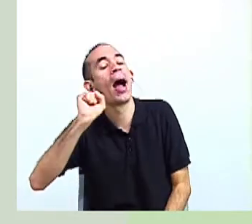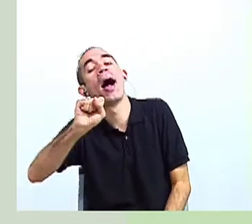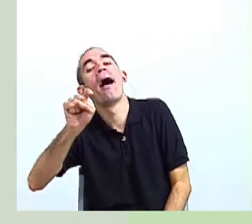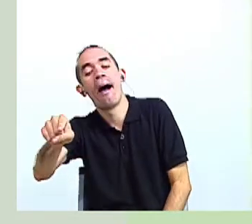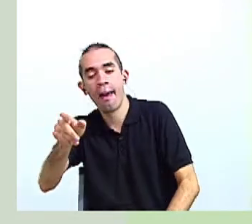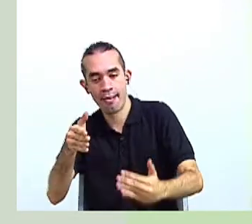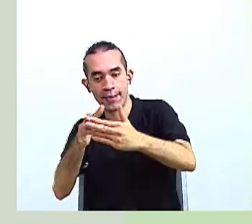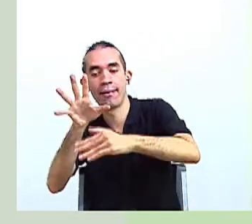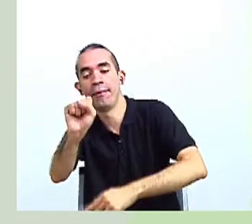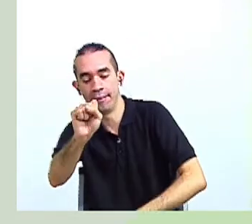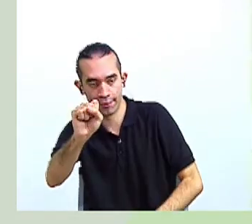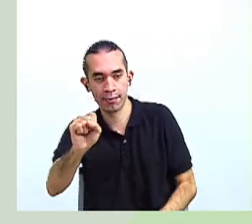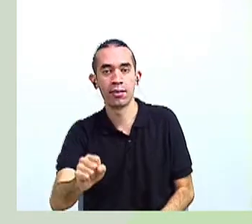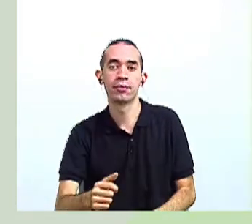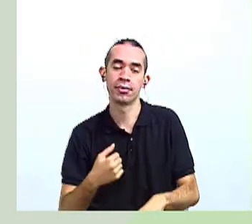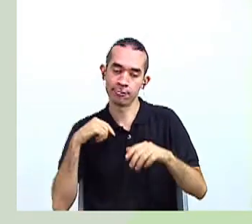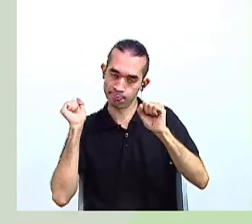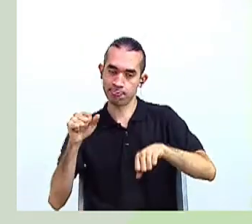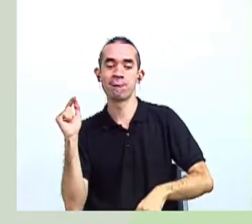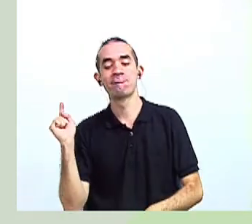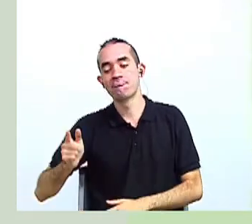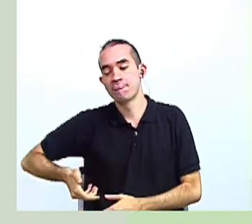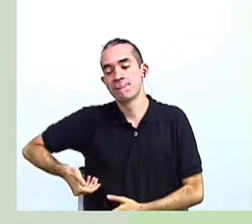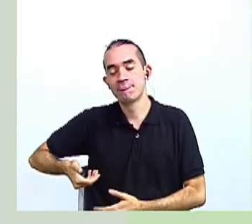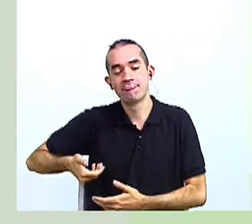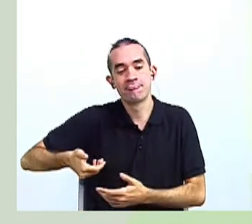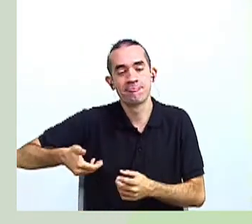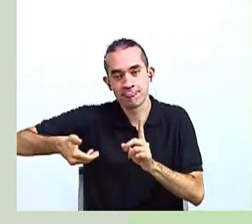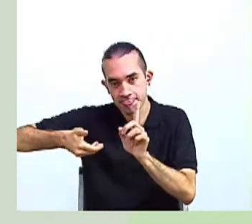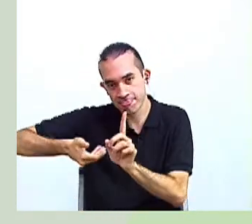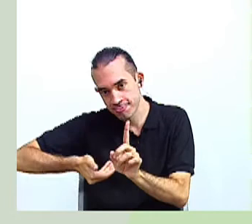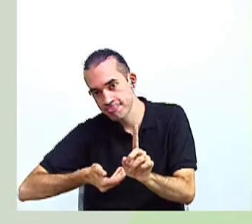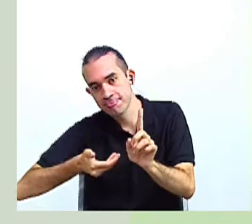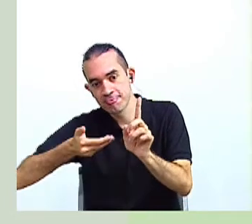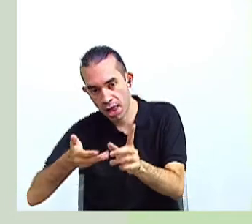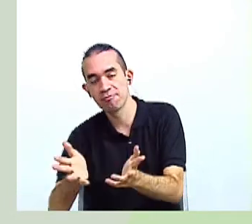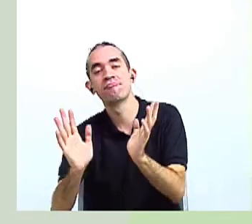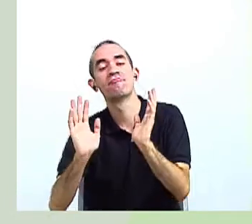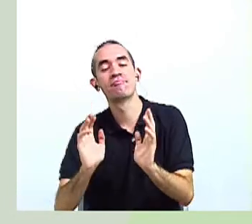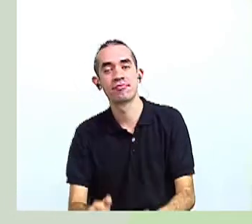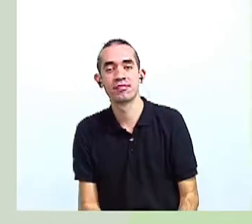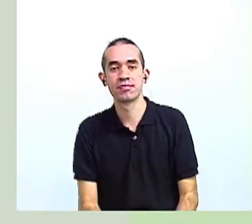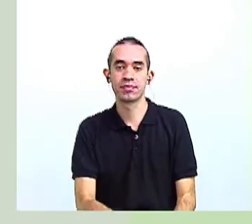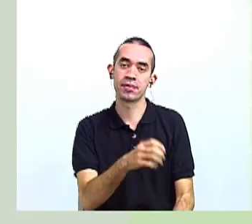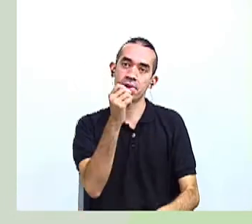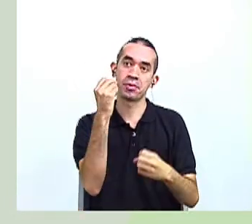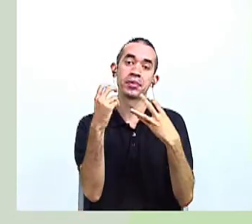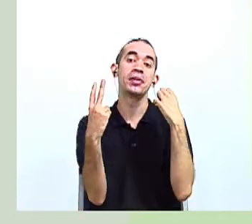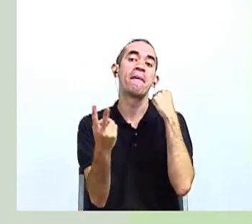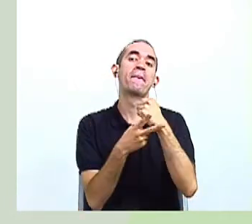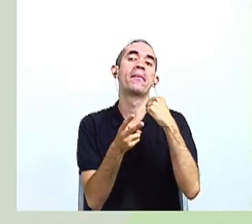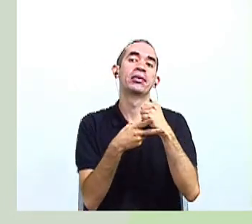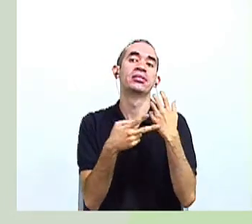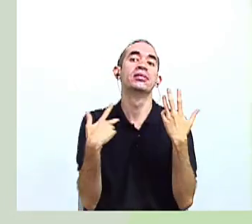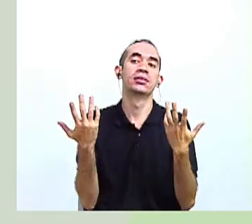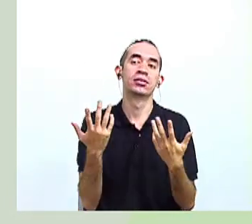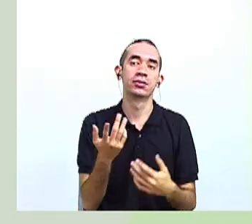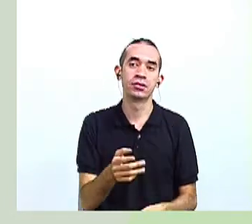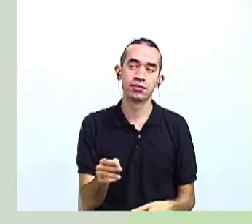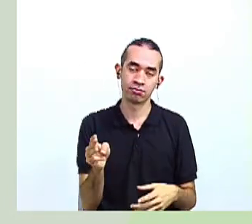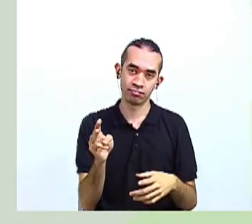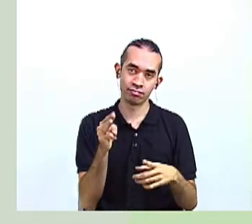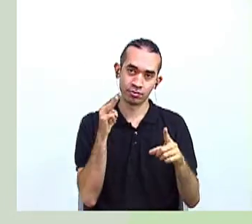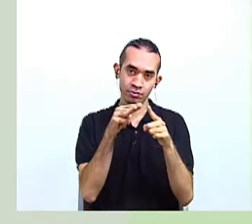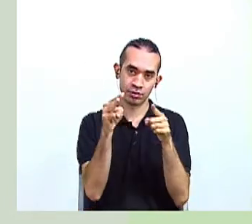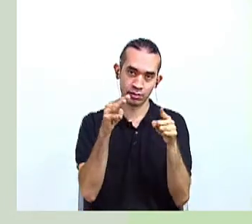Ya con esos detalles yo pude llegar al lugar. Sucede muchas veces que decimos nuestro mensaje,